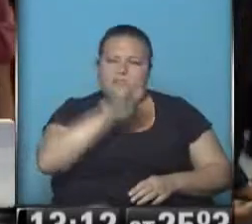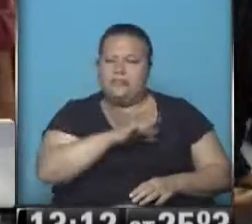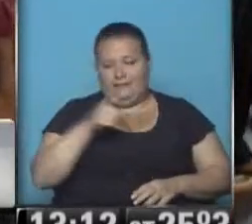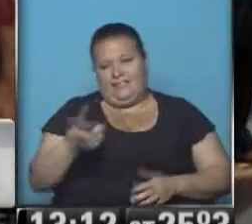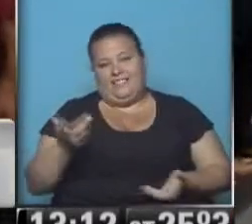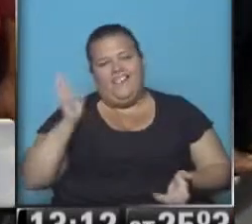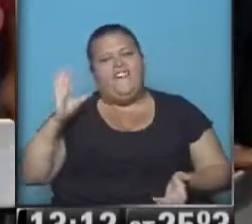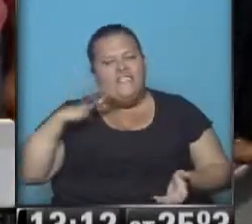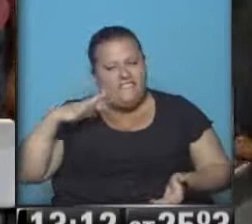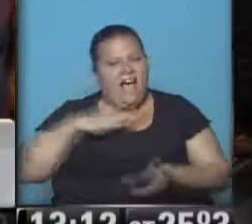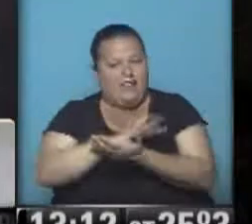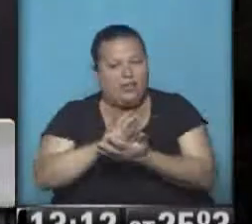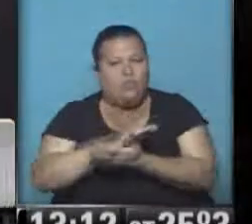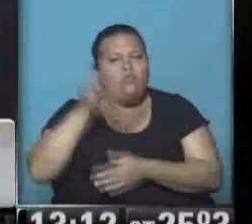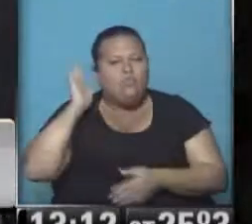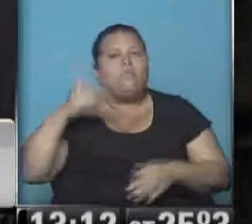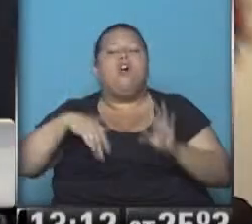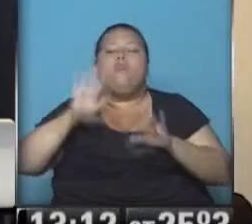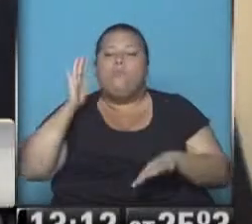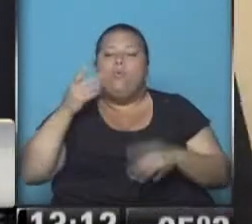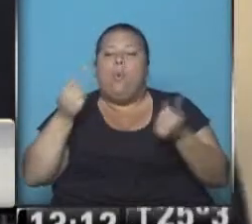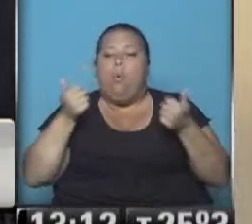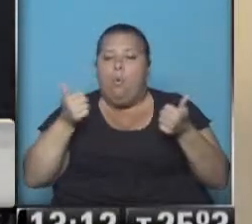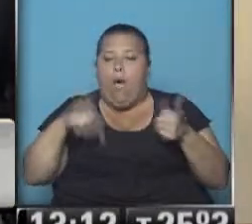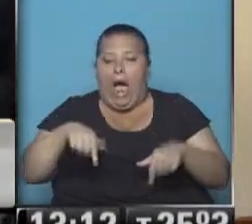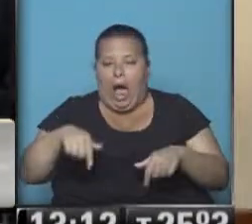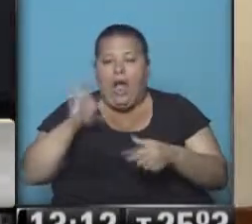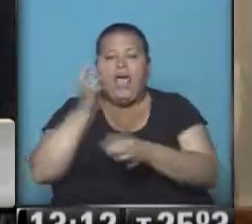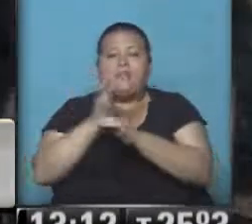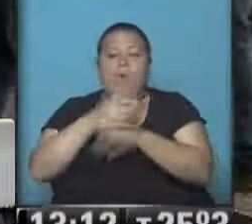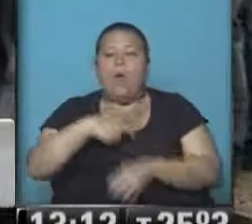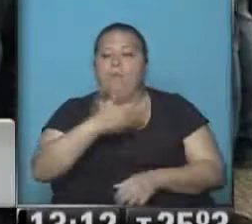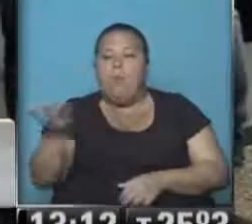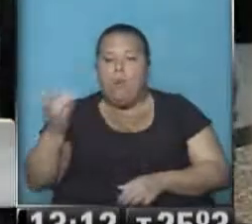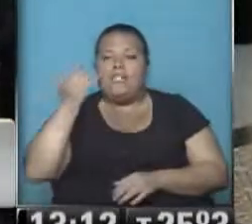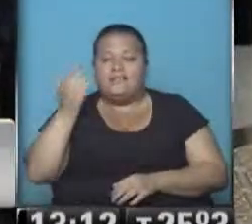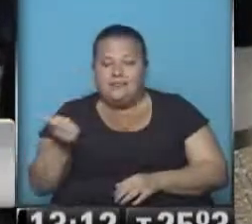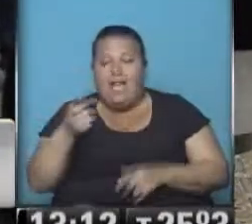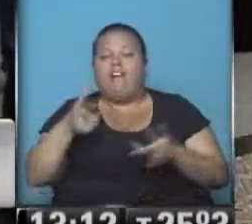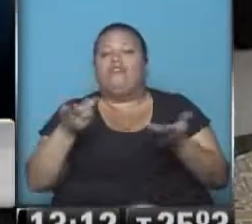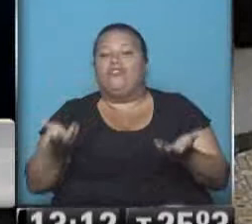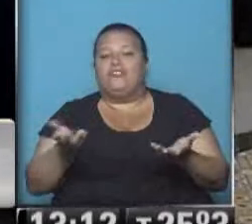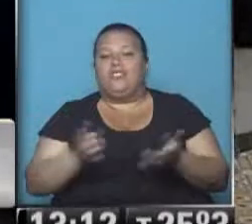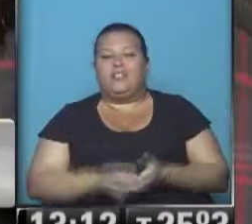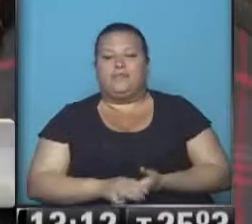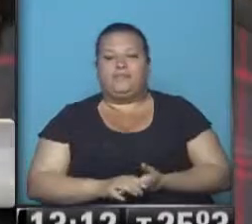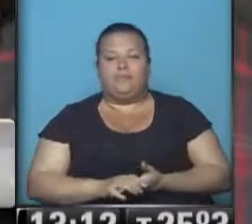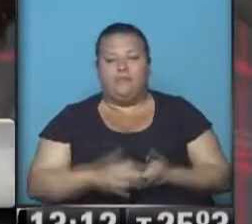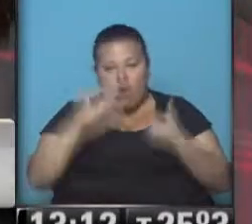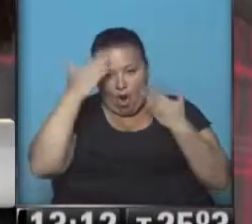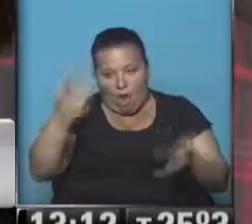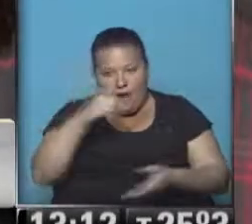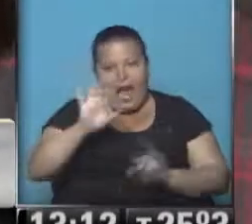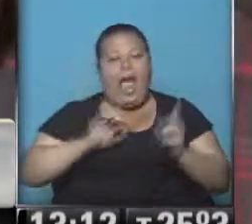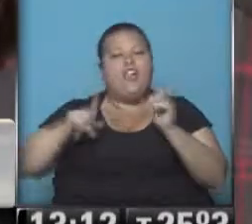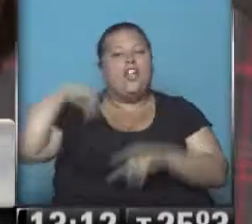que falta mucho por hacer, pero es mucho y muy bueno lo que se está haciendo en las escuelas públicas de nuestro país. Y entonces vamos, en homenaje a ella, el año que